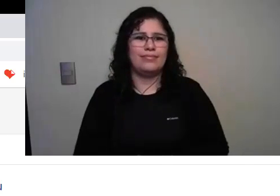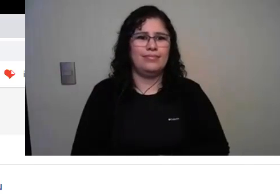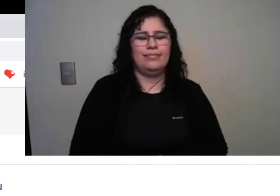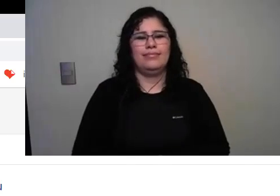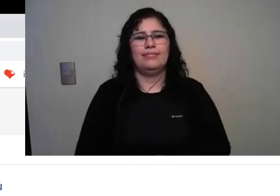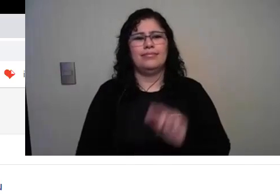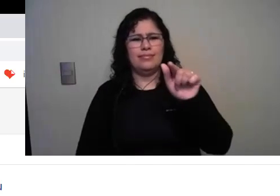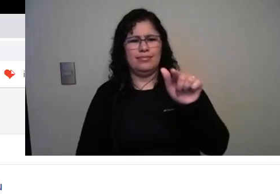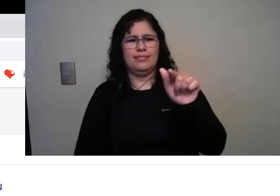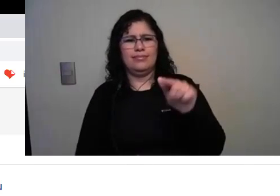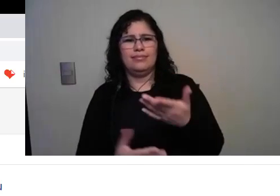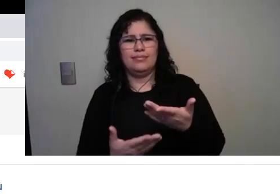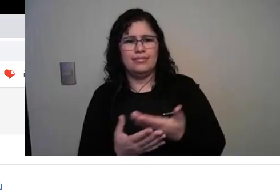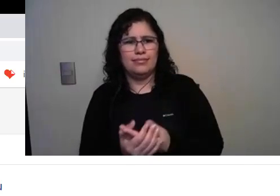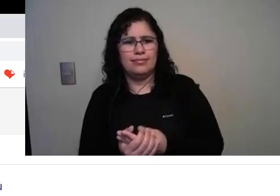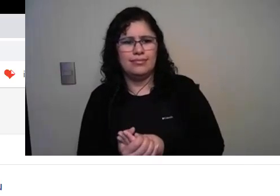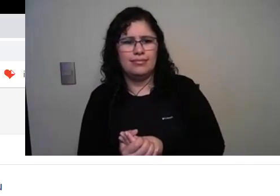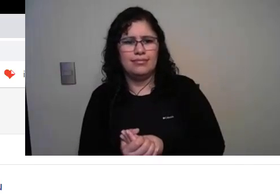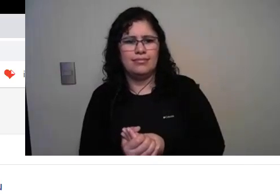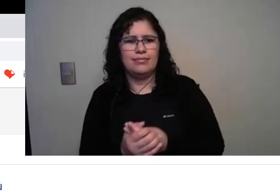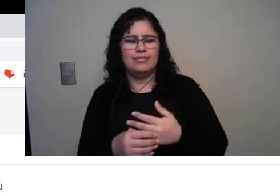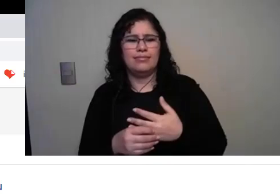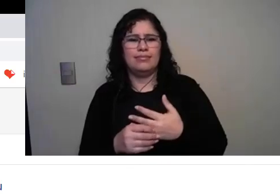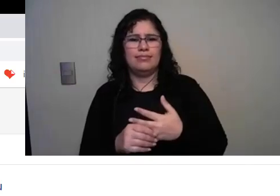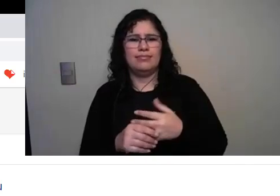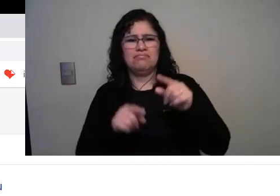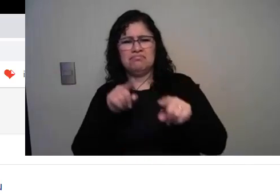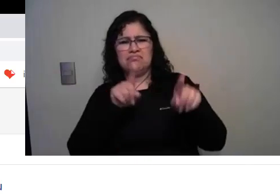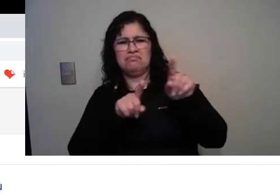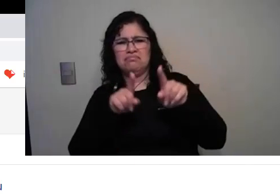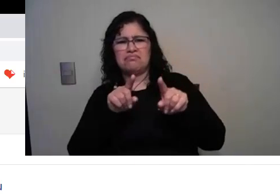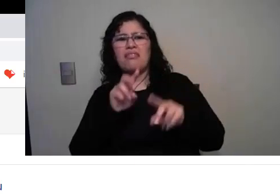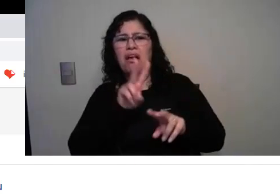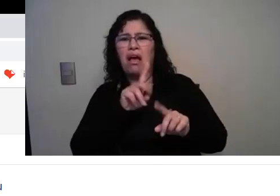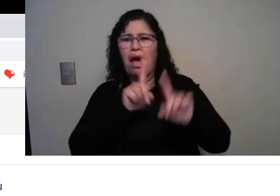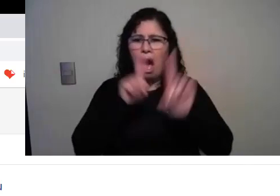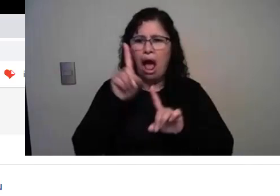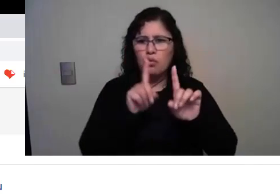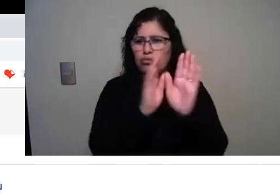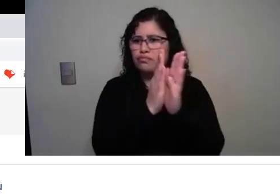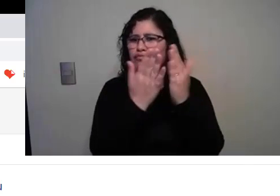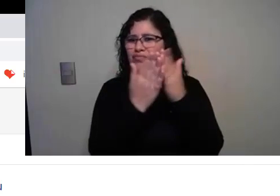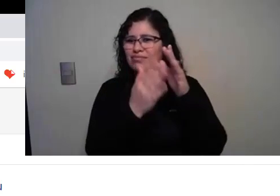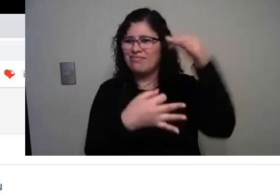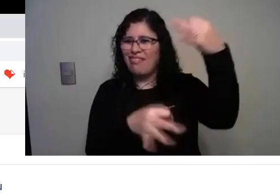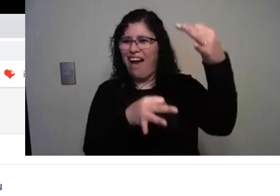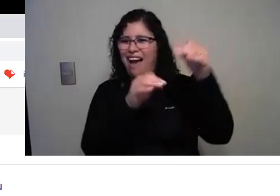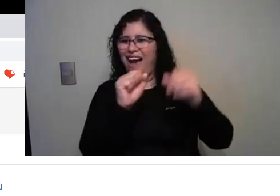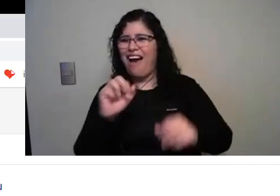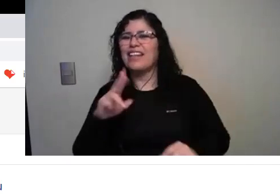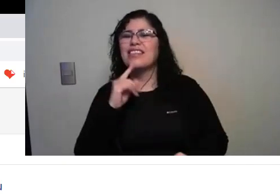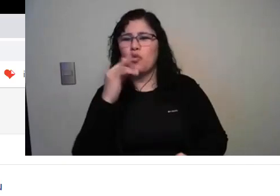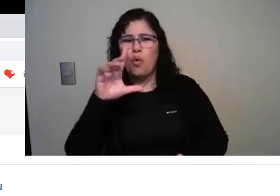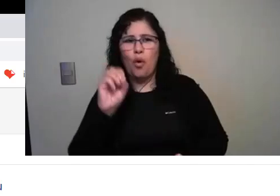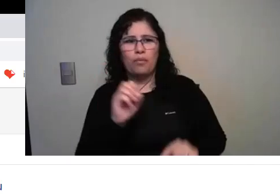¿cierto? Acá le van a dar una serie de artículos científicos, siempre y cuando se vayan a esta parte